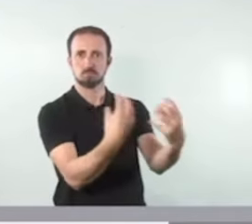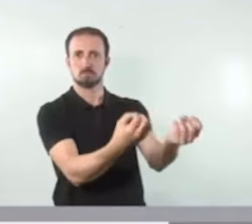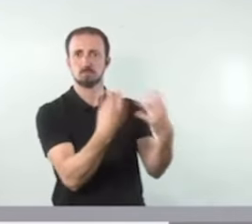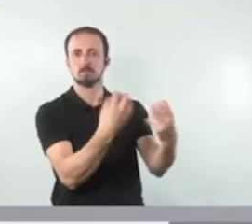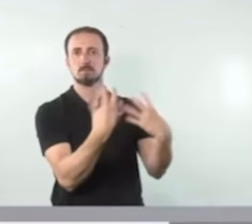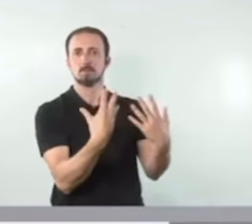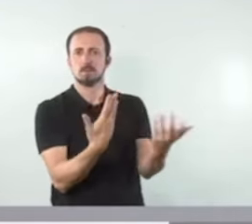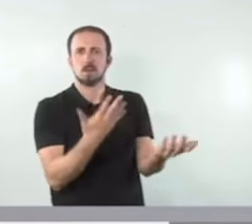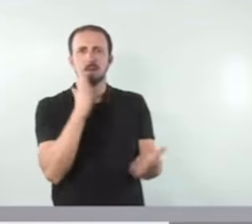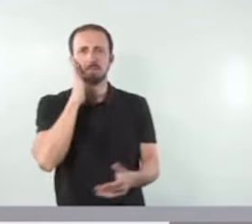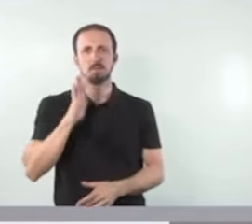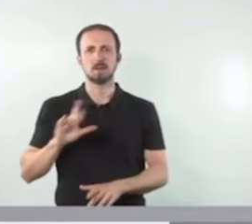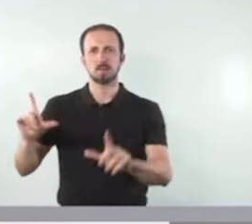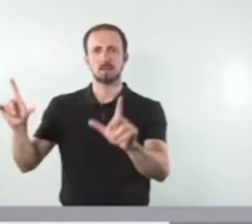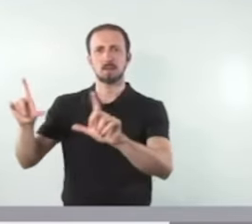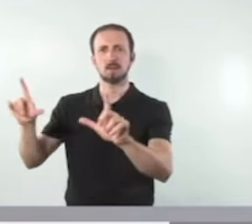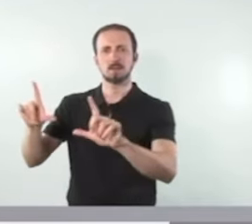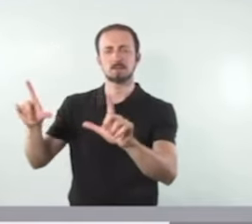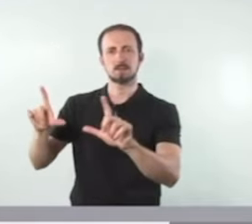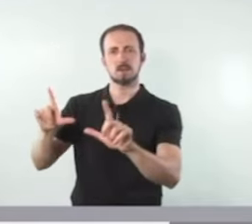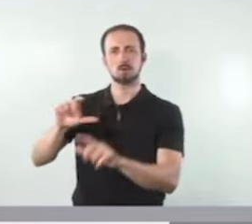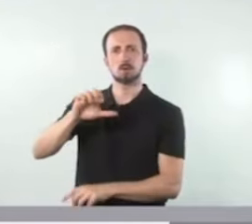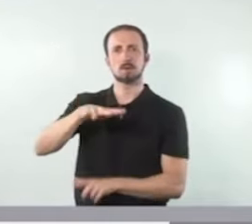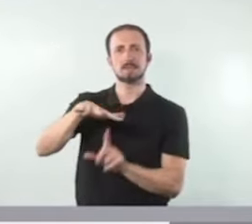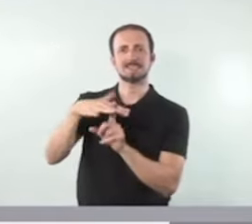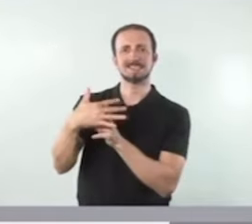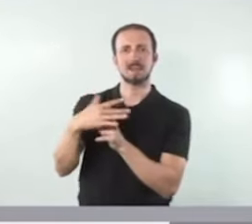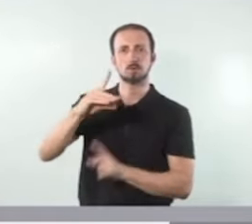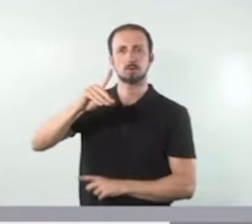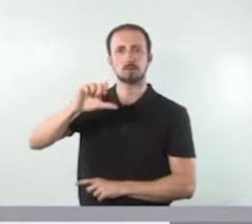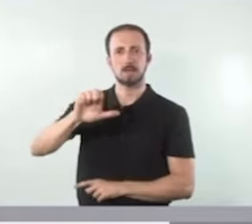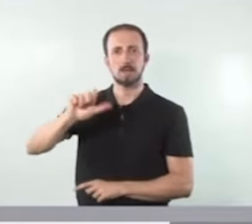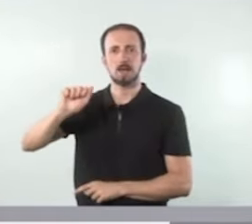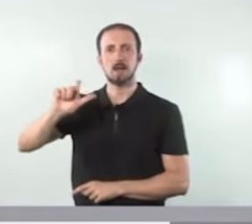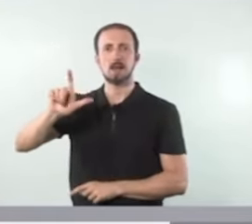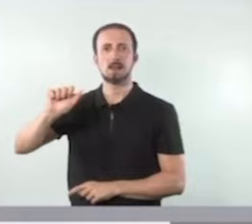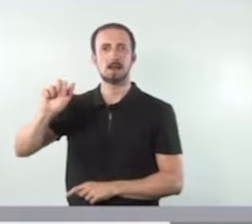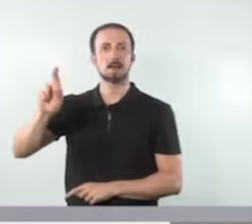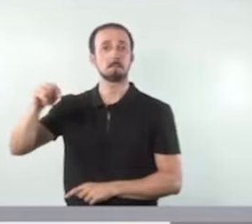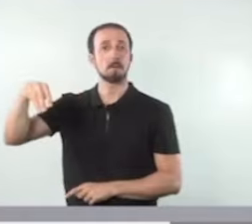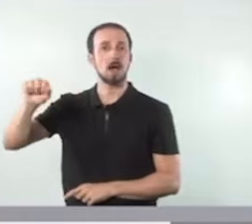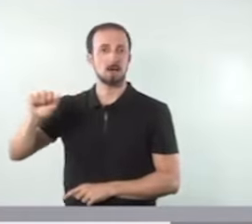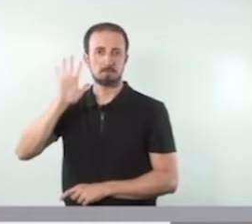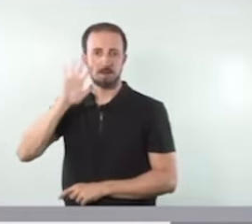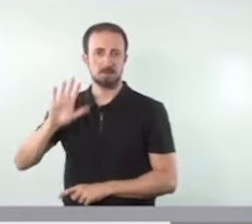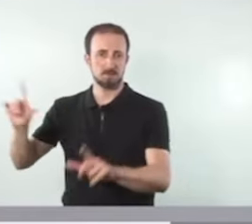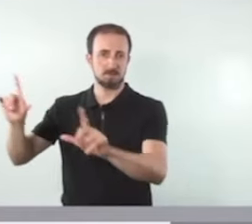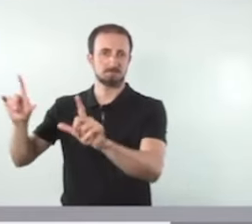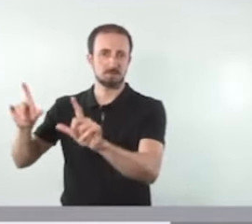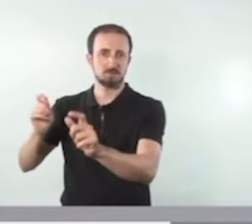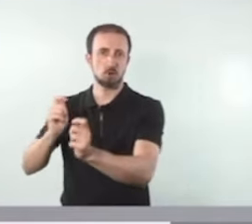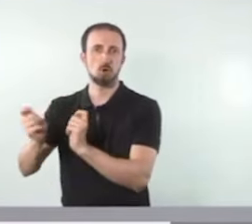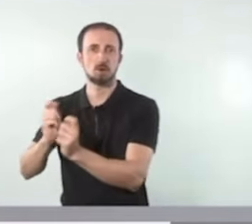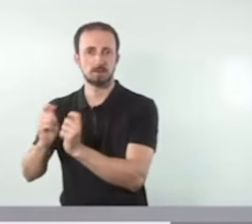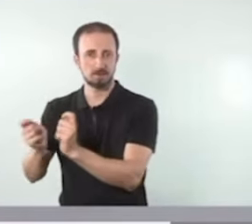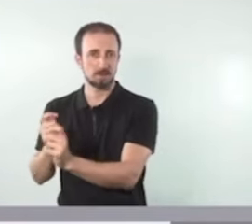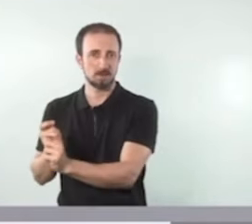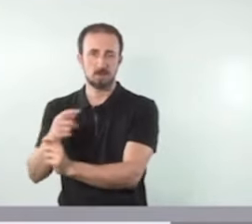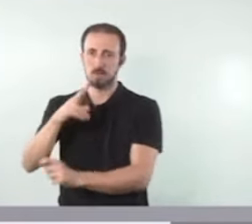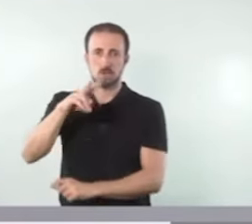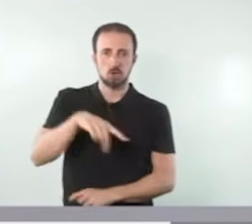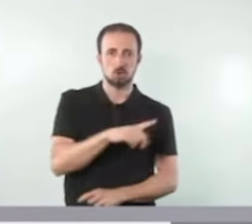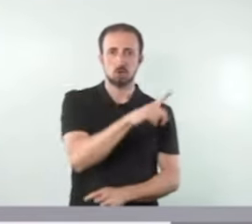el plató de estado de alarma con su amigo negre y no en el debate del estado de la región de murcia presidente de